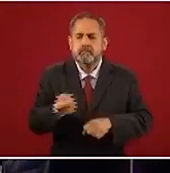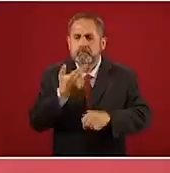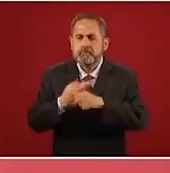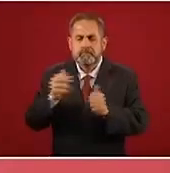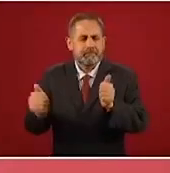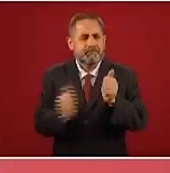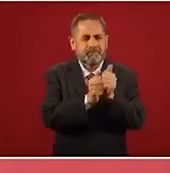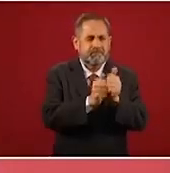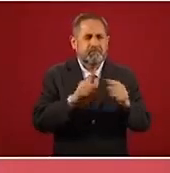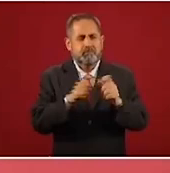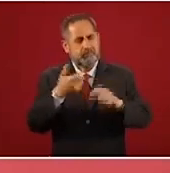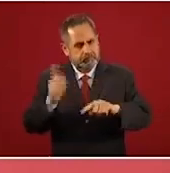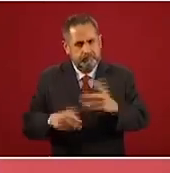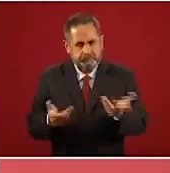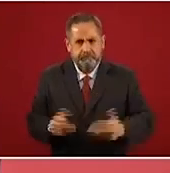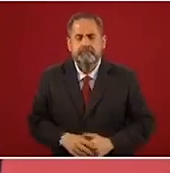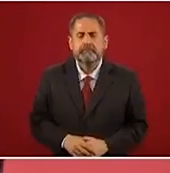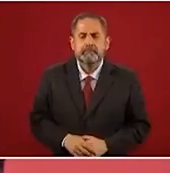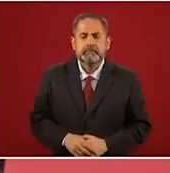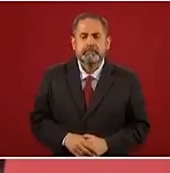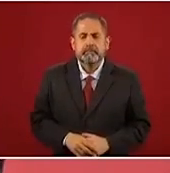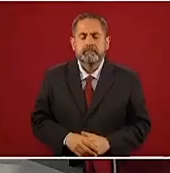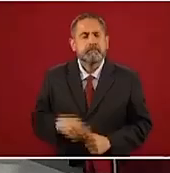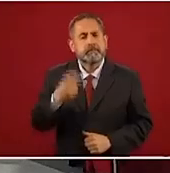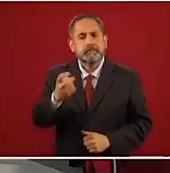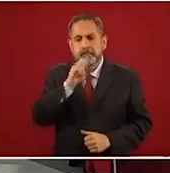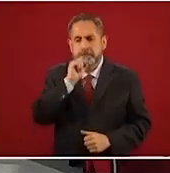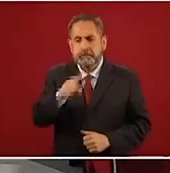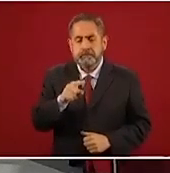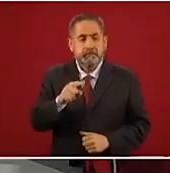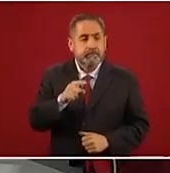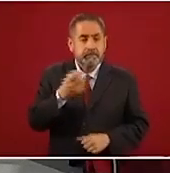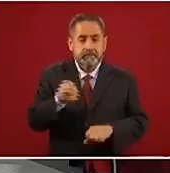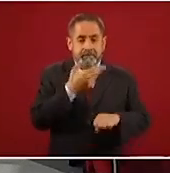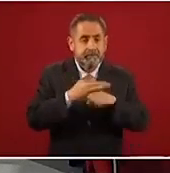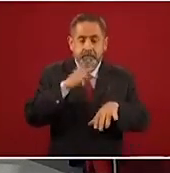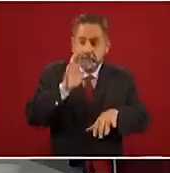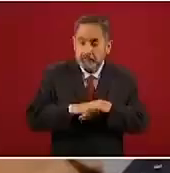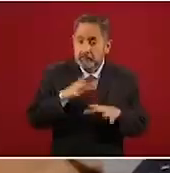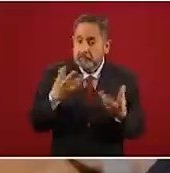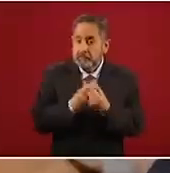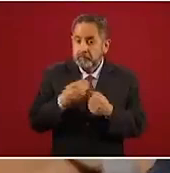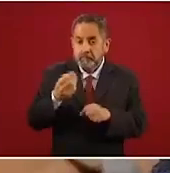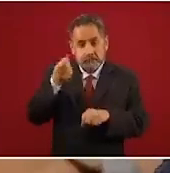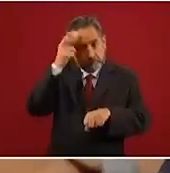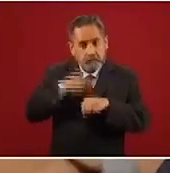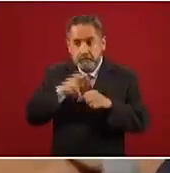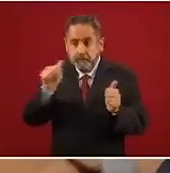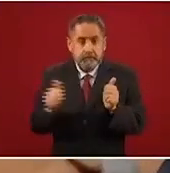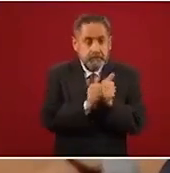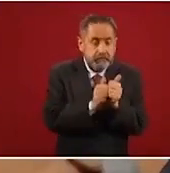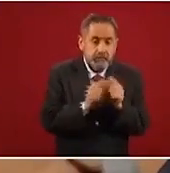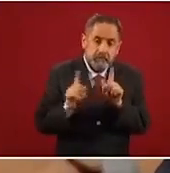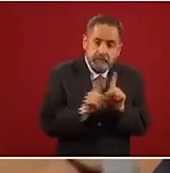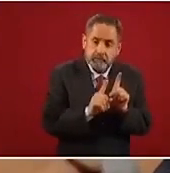adjuntas. Sí, entonces… Exactamente, es de las secretarías que tiene más direcciones adjuntas, presidente. Entonces, el compromiso sería